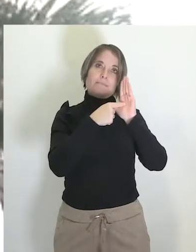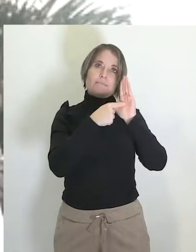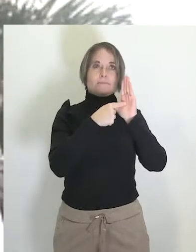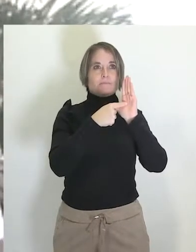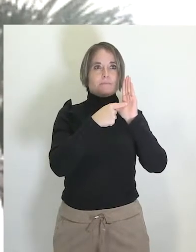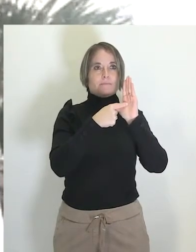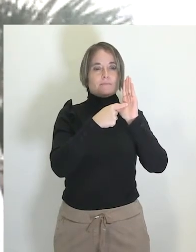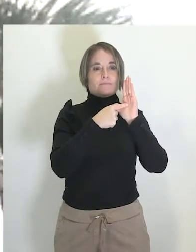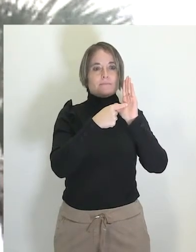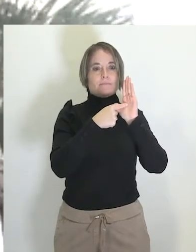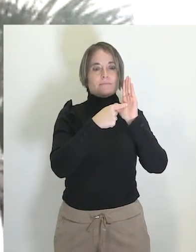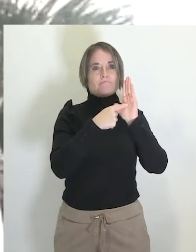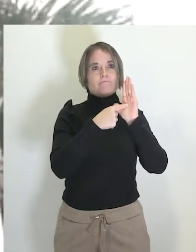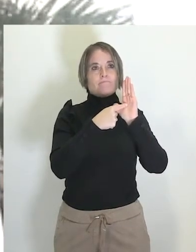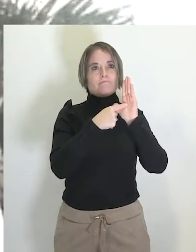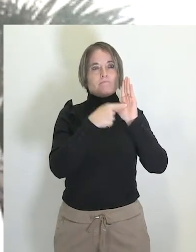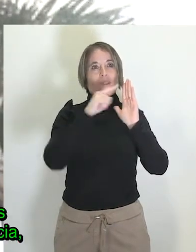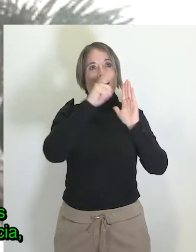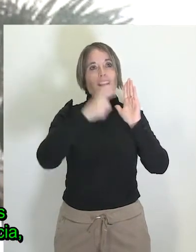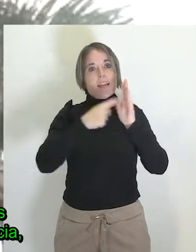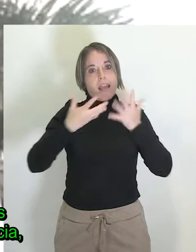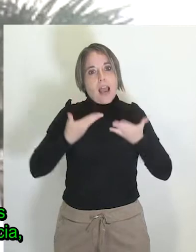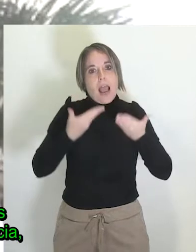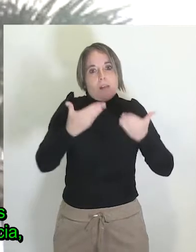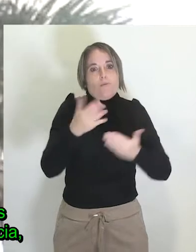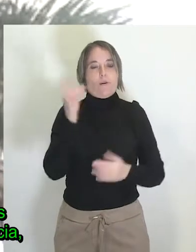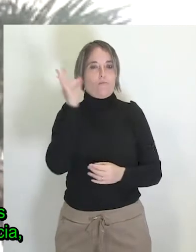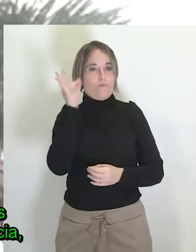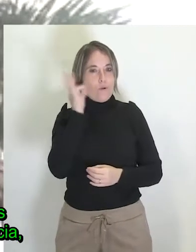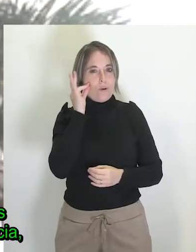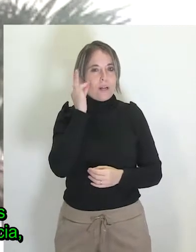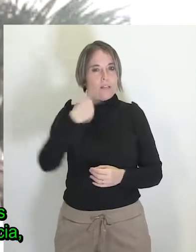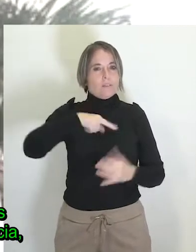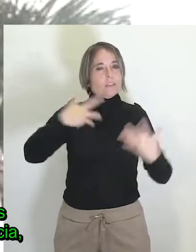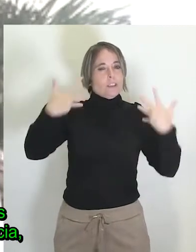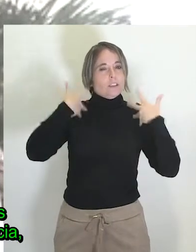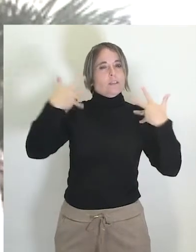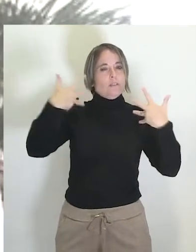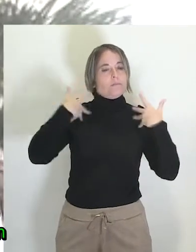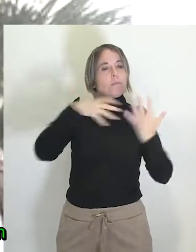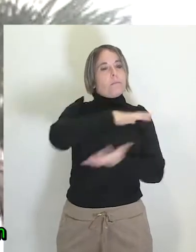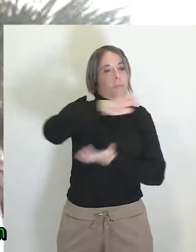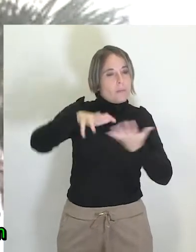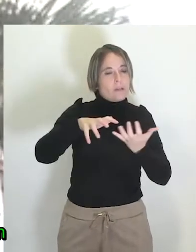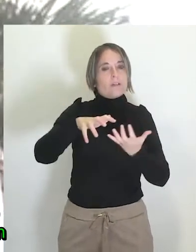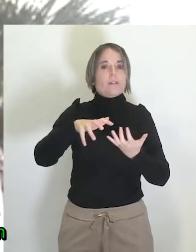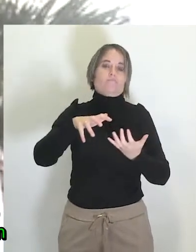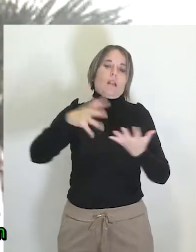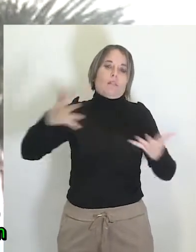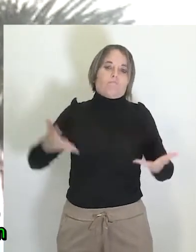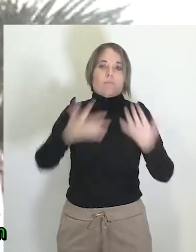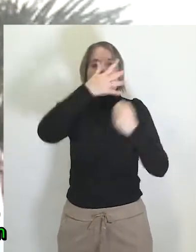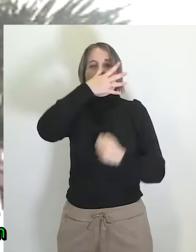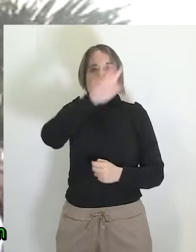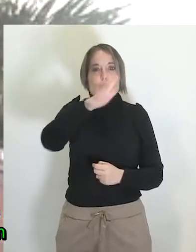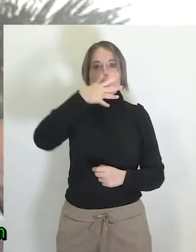vino a oxigenar, a ayudar a muchas mujeres que estaban sufriendo violencia de continuar